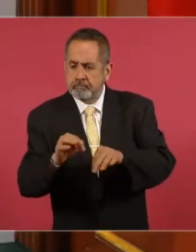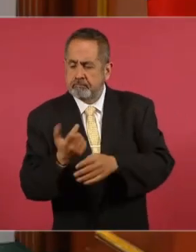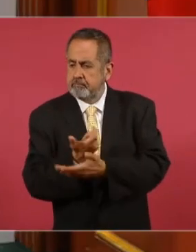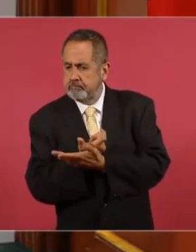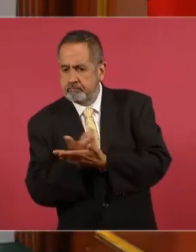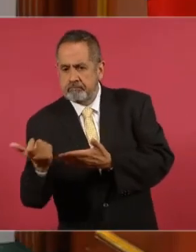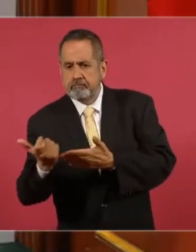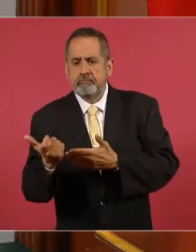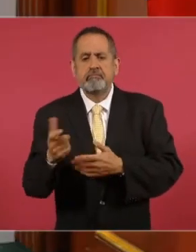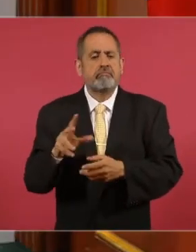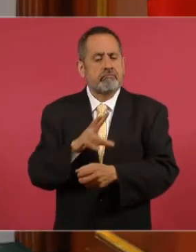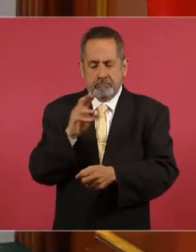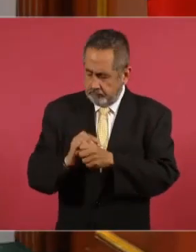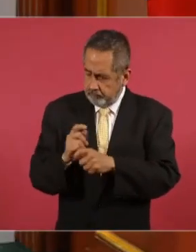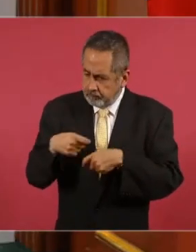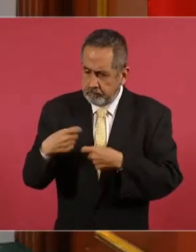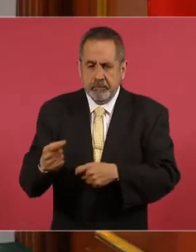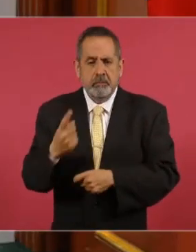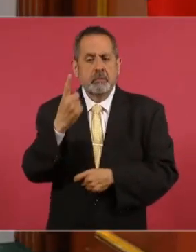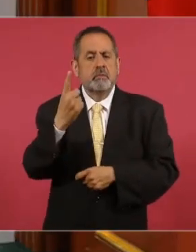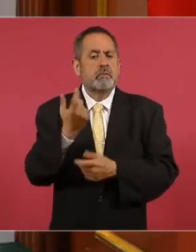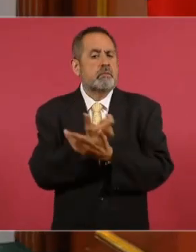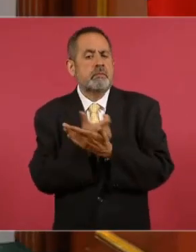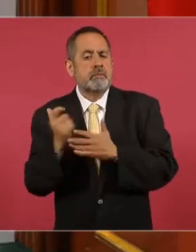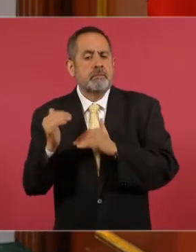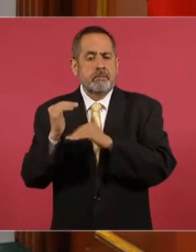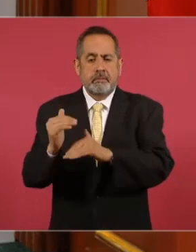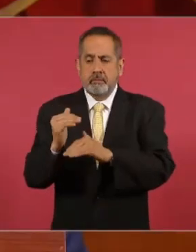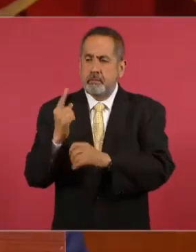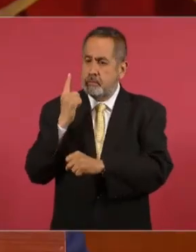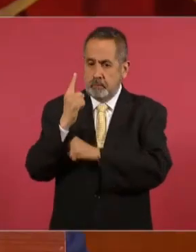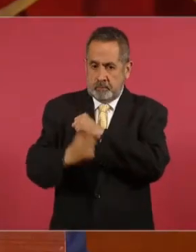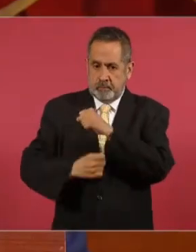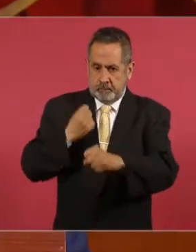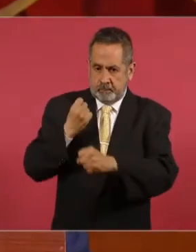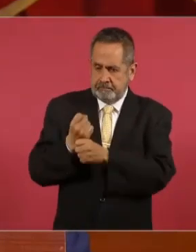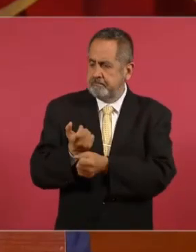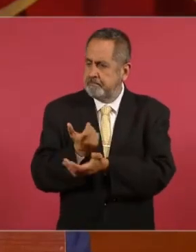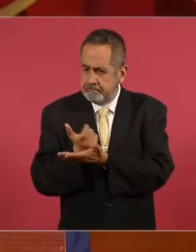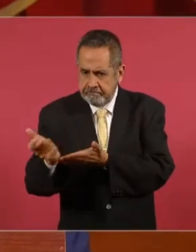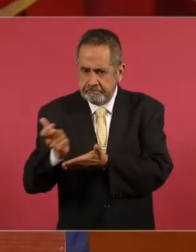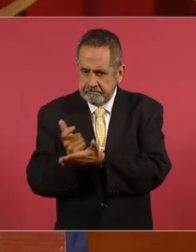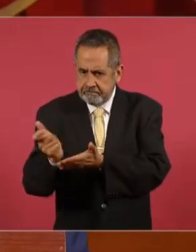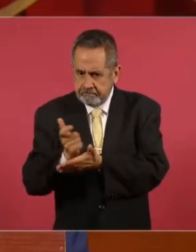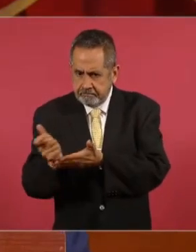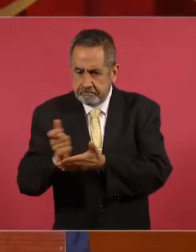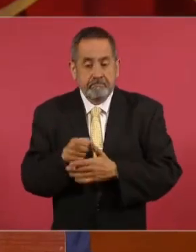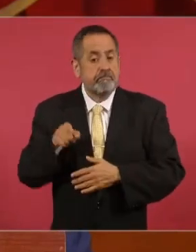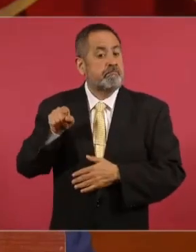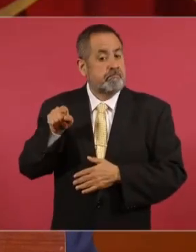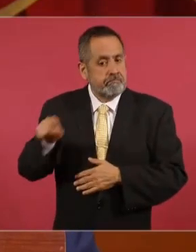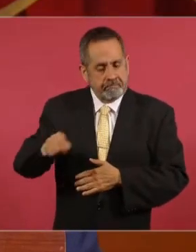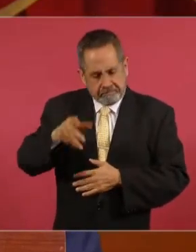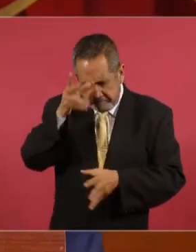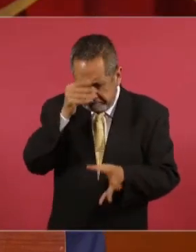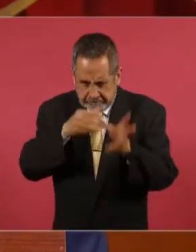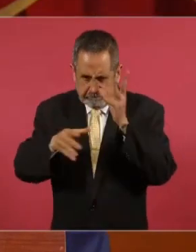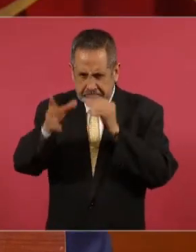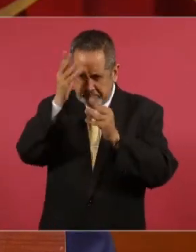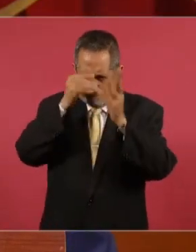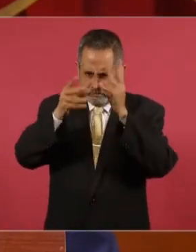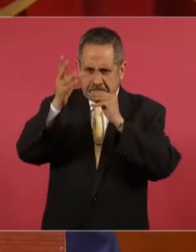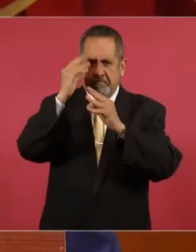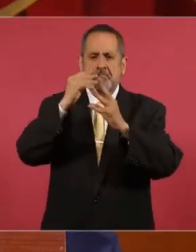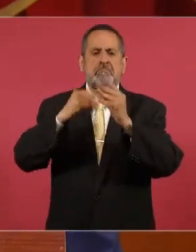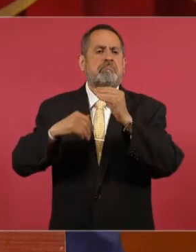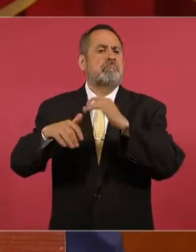equivalente a un salario mínimo durante un año, mientras se forman o